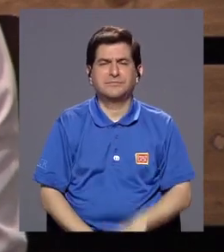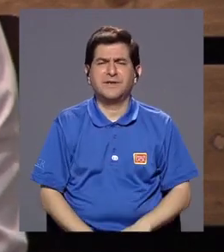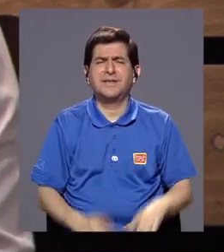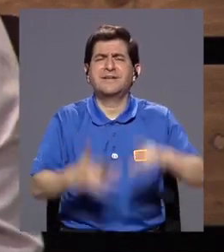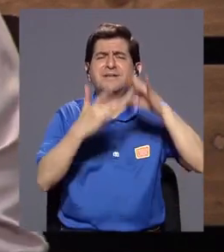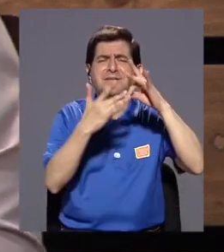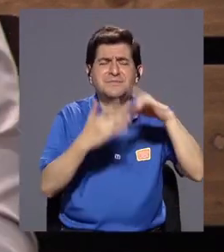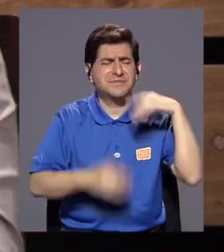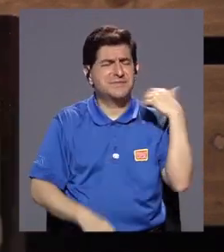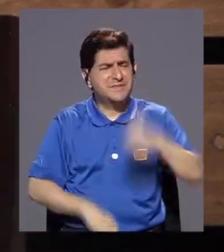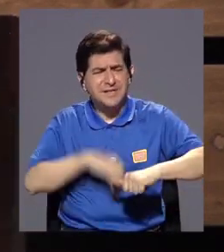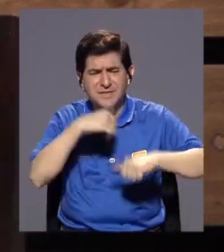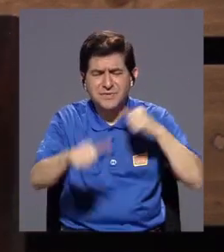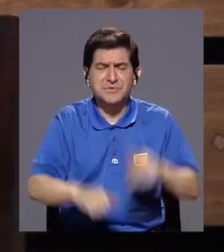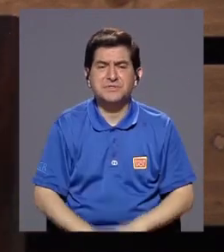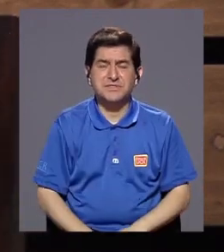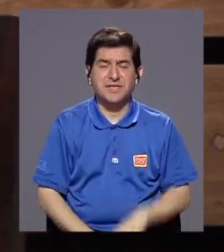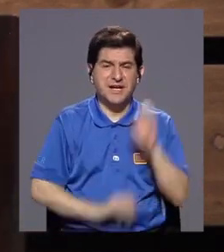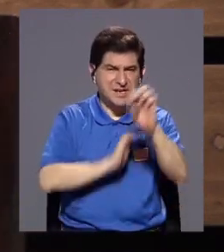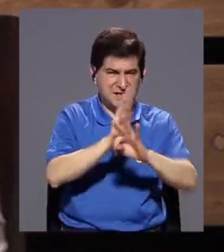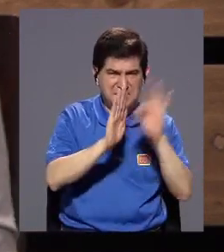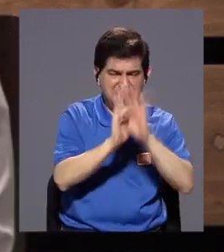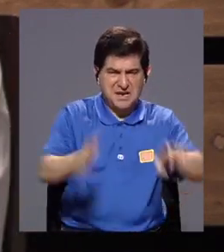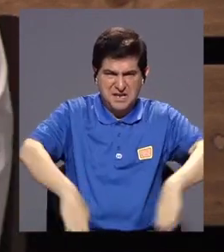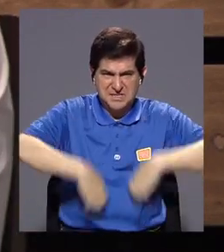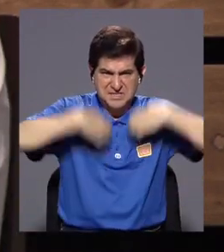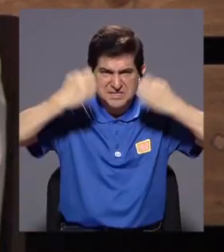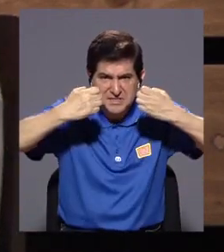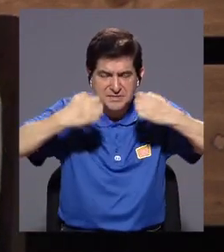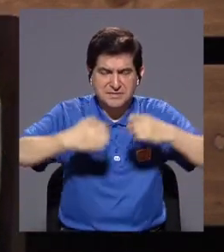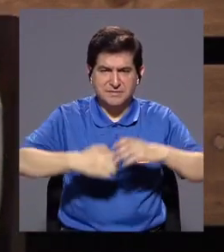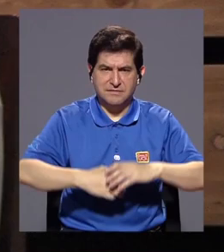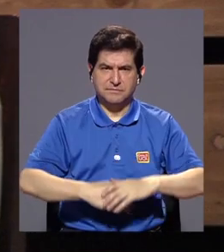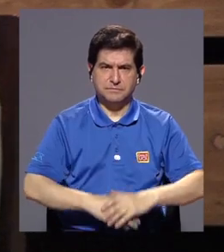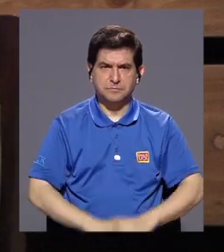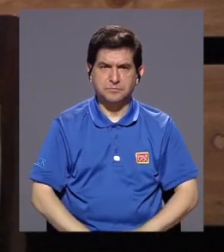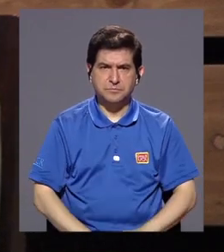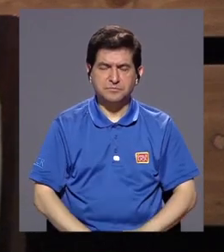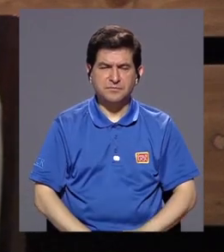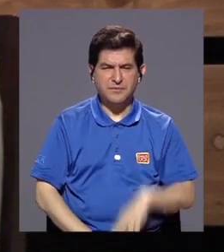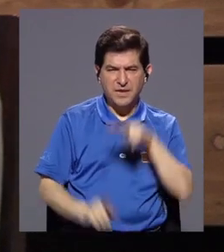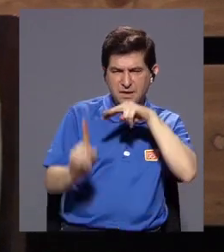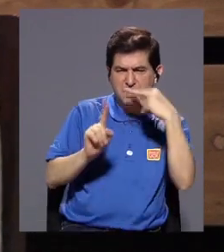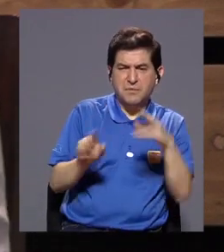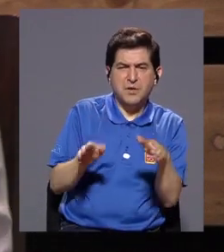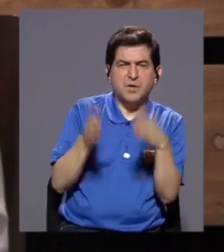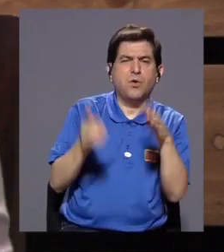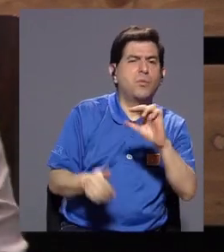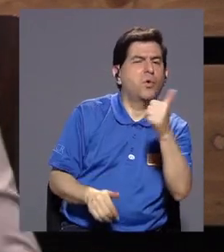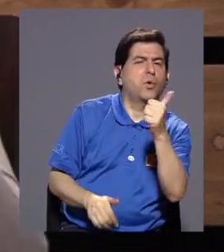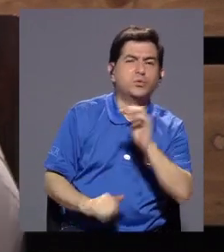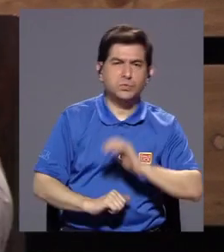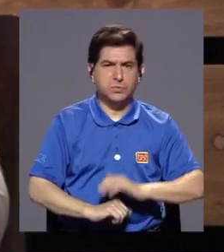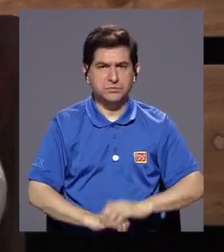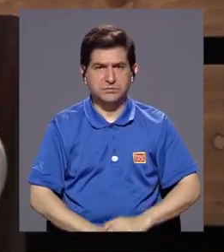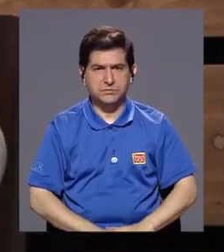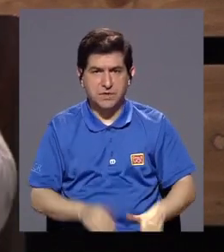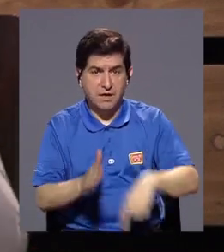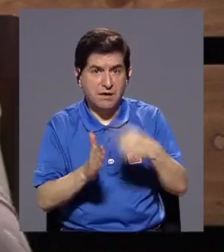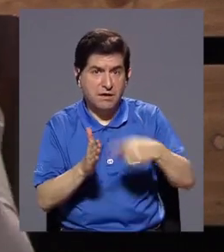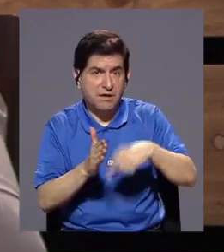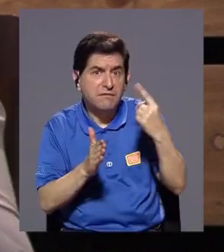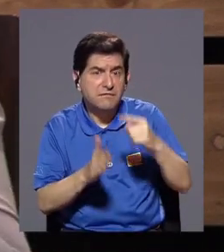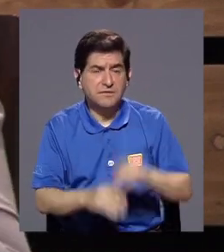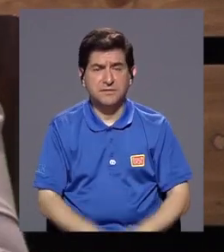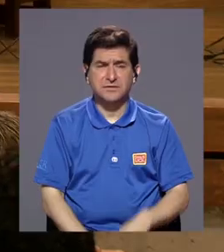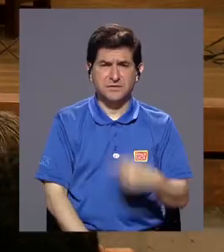con el estigma que existe, del cómo nos verán. Y a veces uno, existe